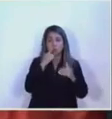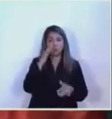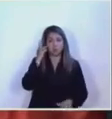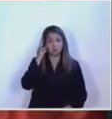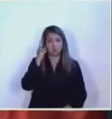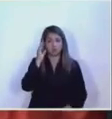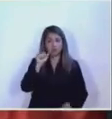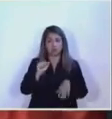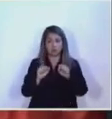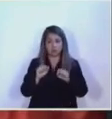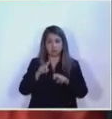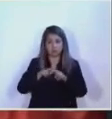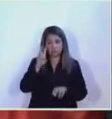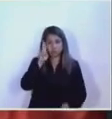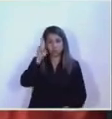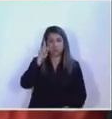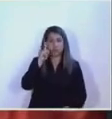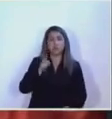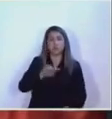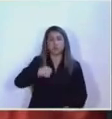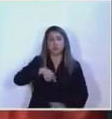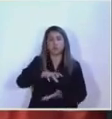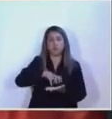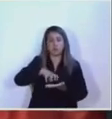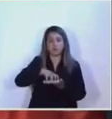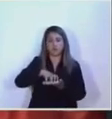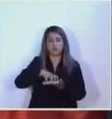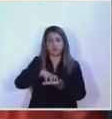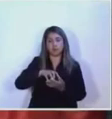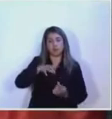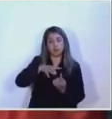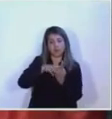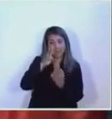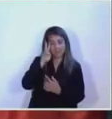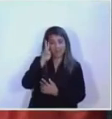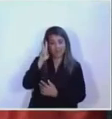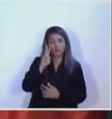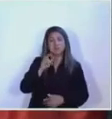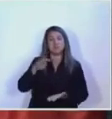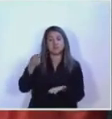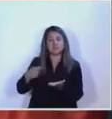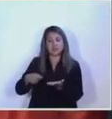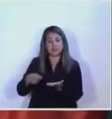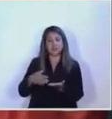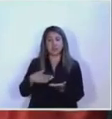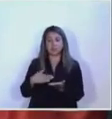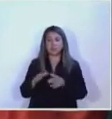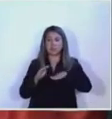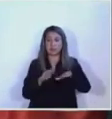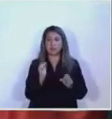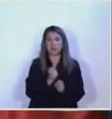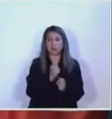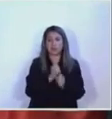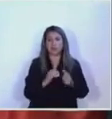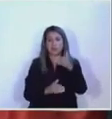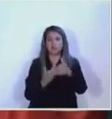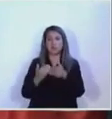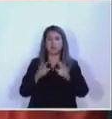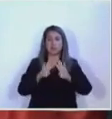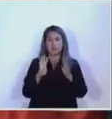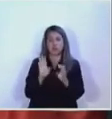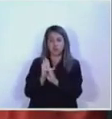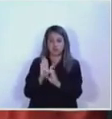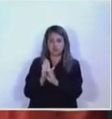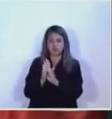escaños reservados para nuestros pueblos originarios. Desde el Senado de la República hemos estado llanos a colaborar con el funcionamiento de la convención,